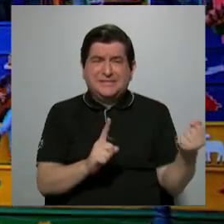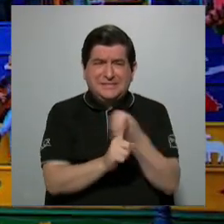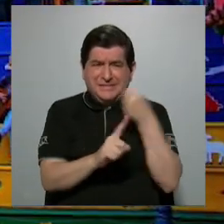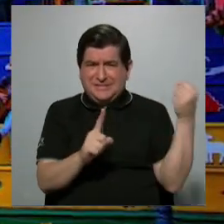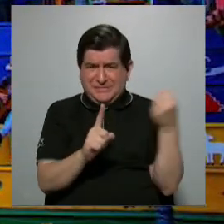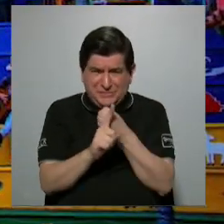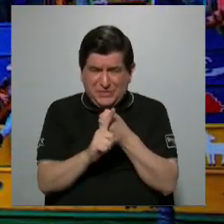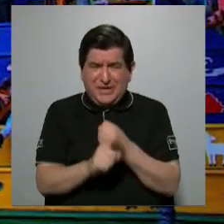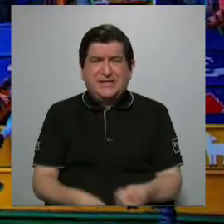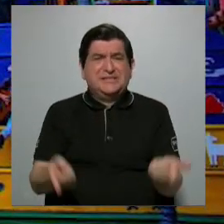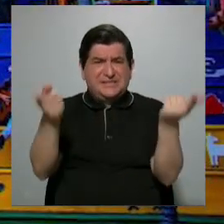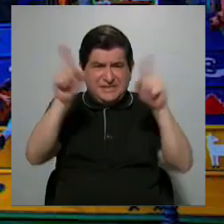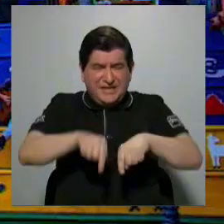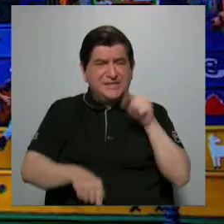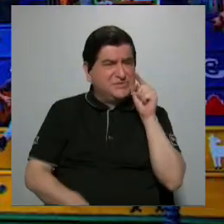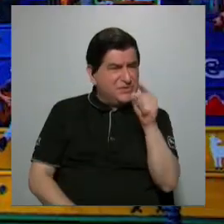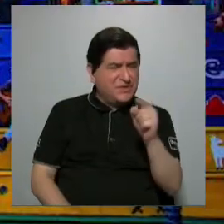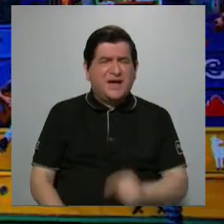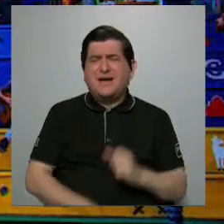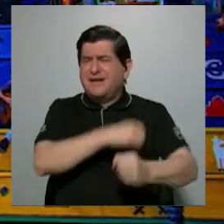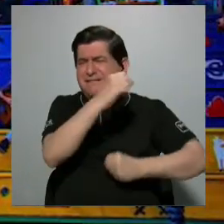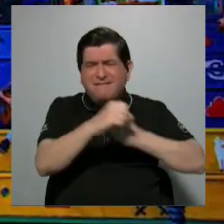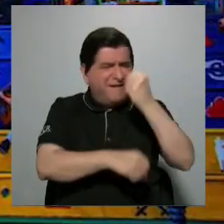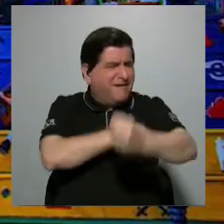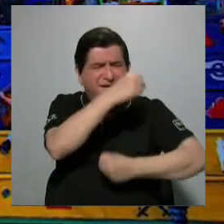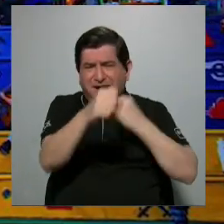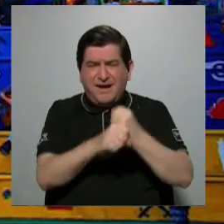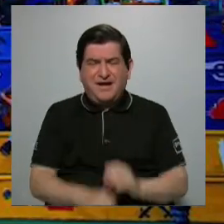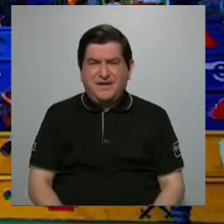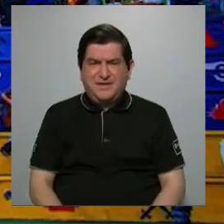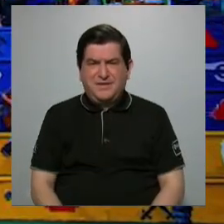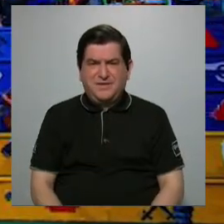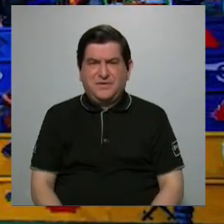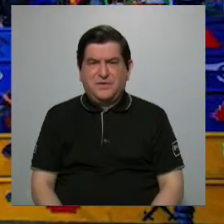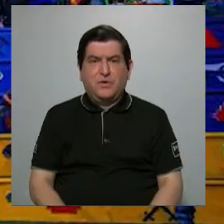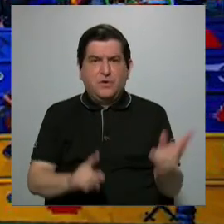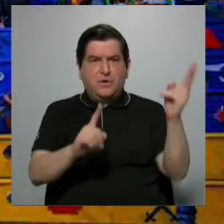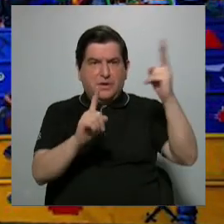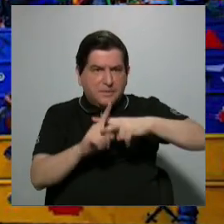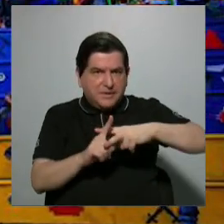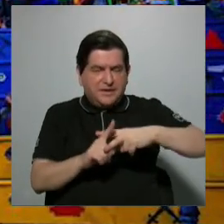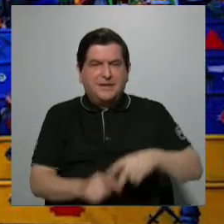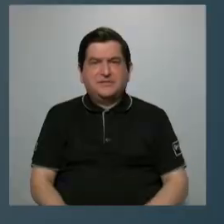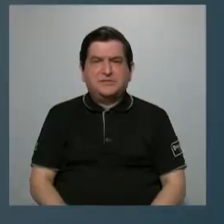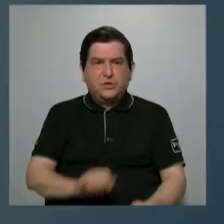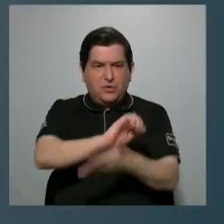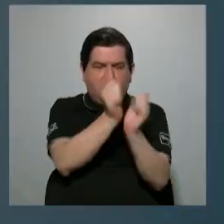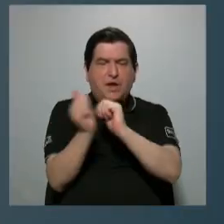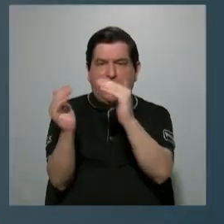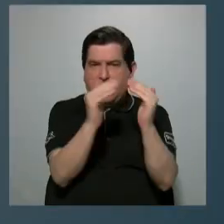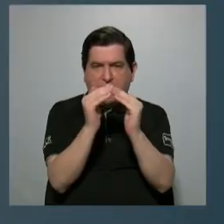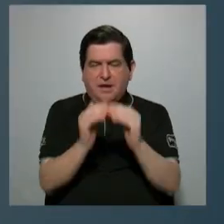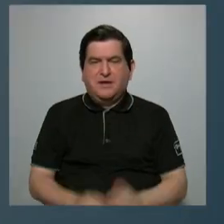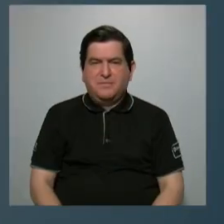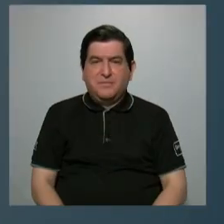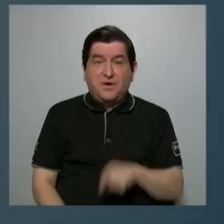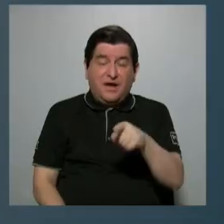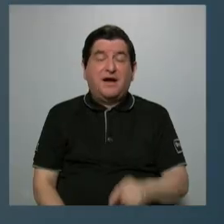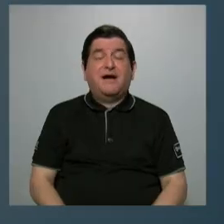que tuvo Medellín durante tantos años. El catalizador fue la transformación urbana. De hecho, ahí se acuñó esta